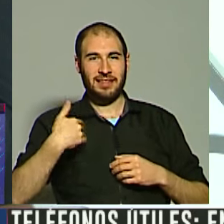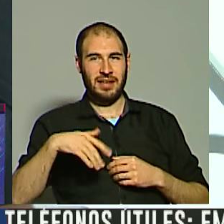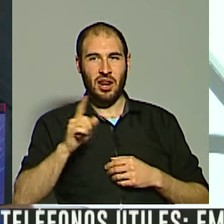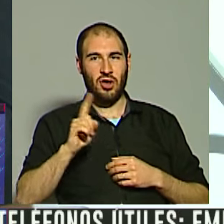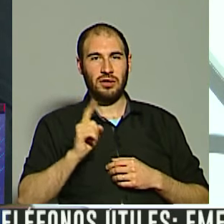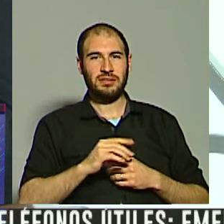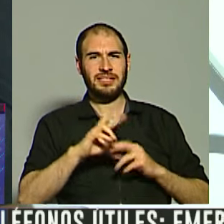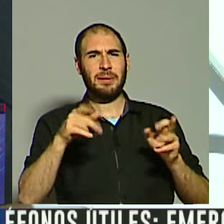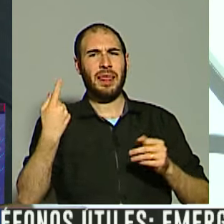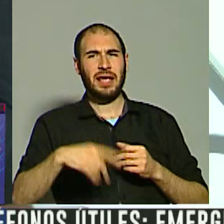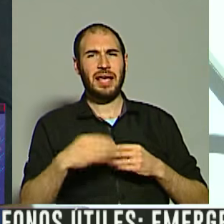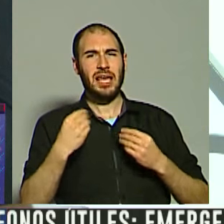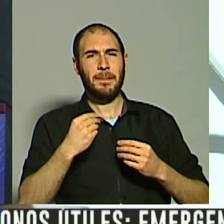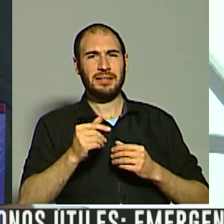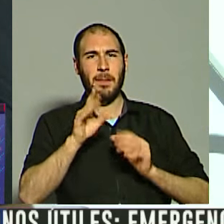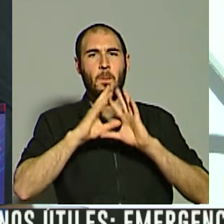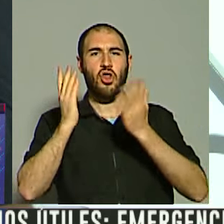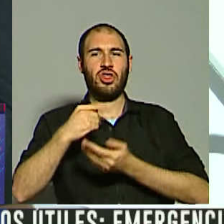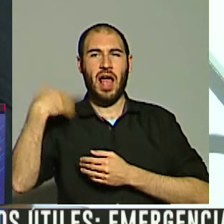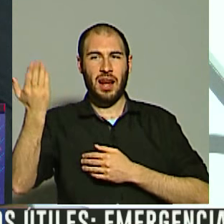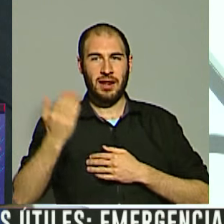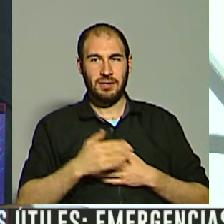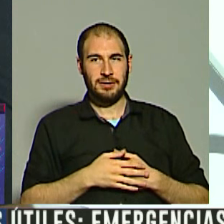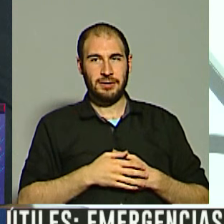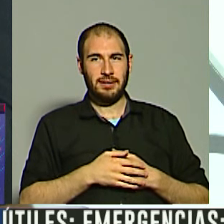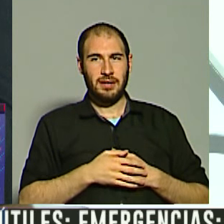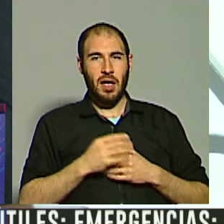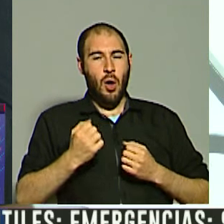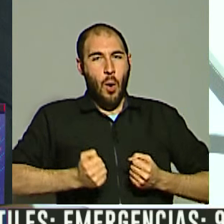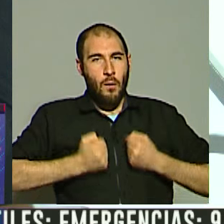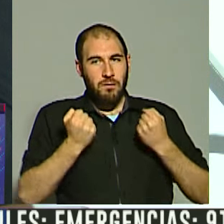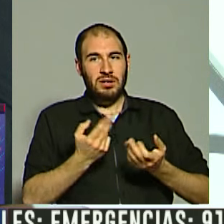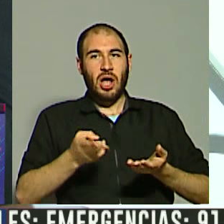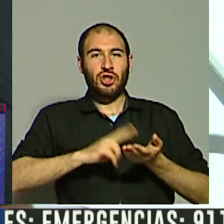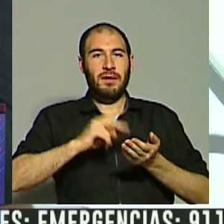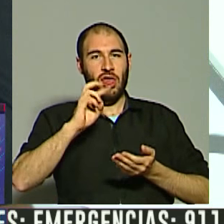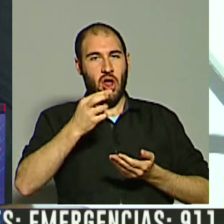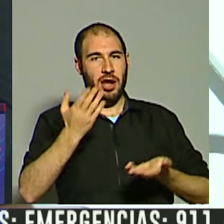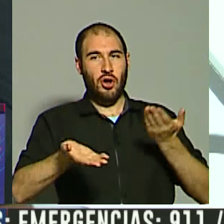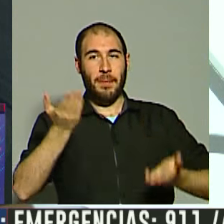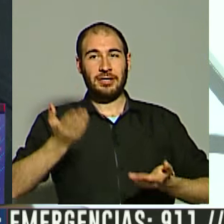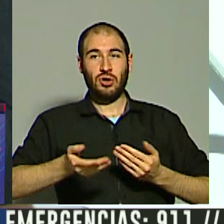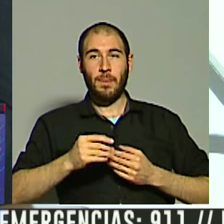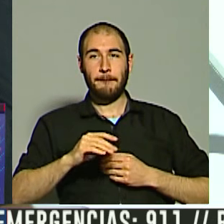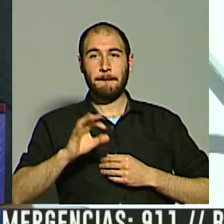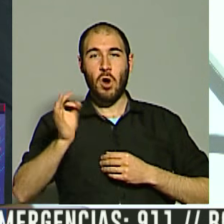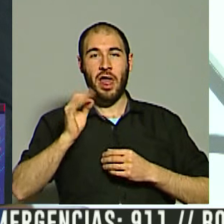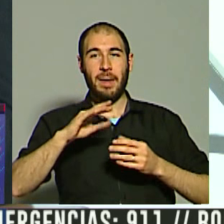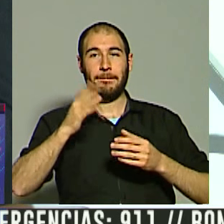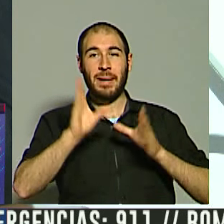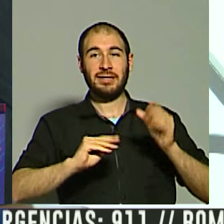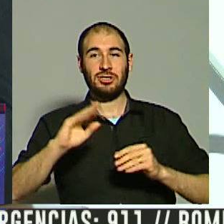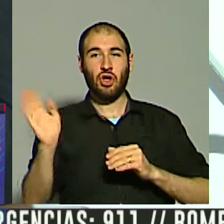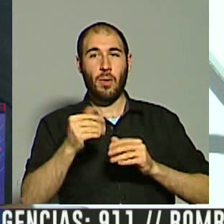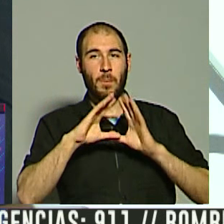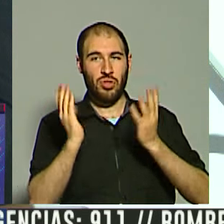tiene que ver con lo que ocurre en el resto del mundo. Se ha fortalecido nuevamente el dólar con respecto a todas las monedas de todos los países del